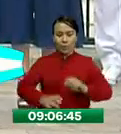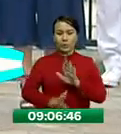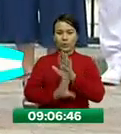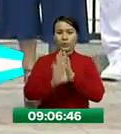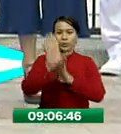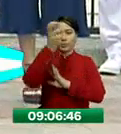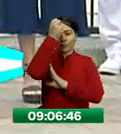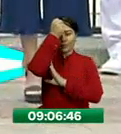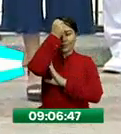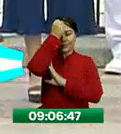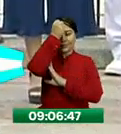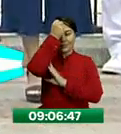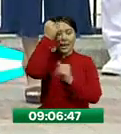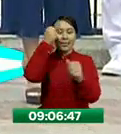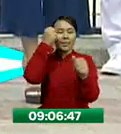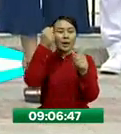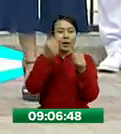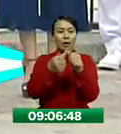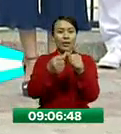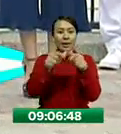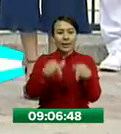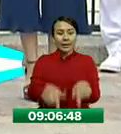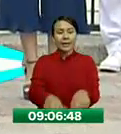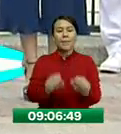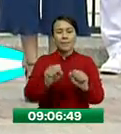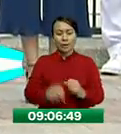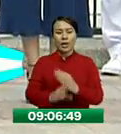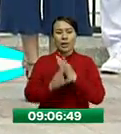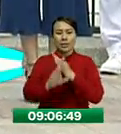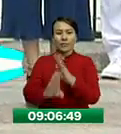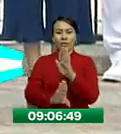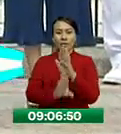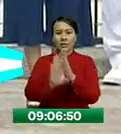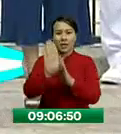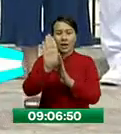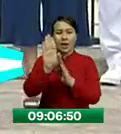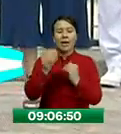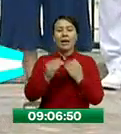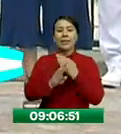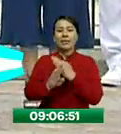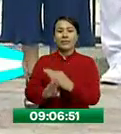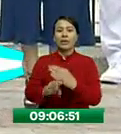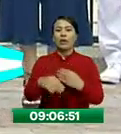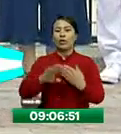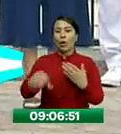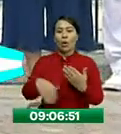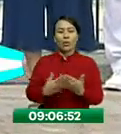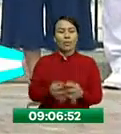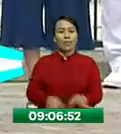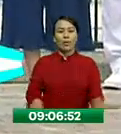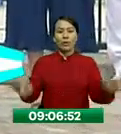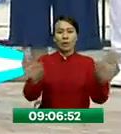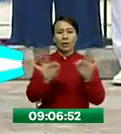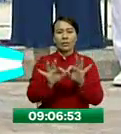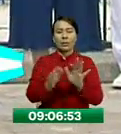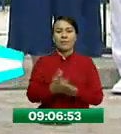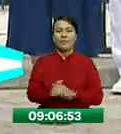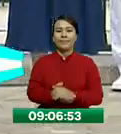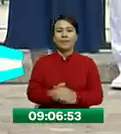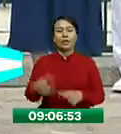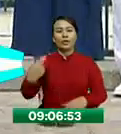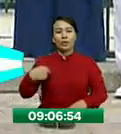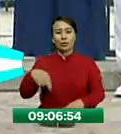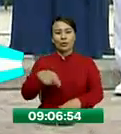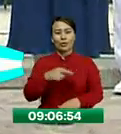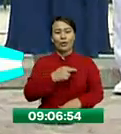siempre unidos, vamos a seguir escribiendo con letras de oro las páginas de nuestra historia. Vamos